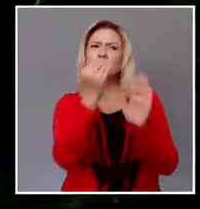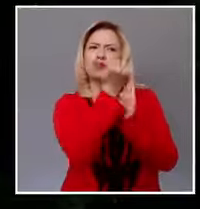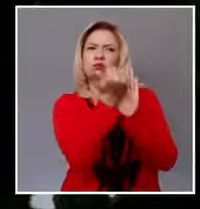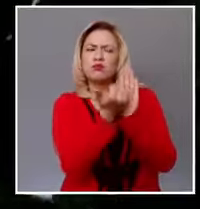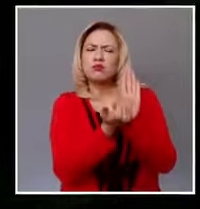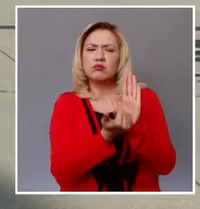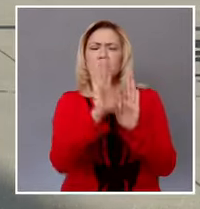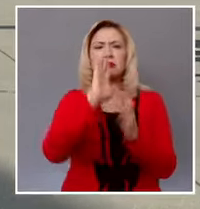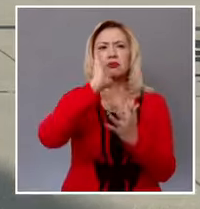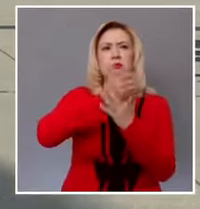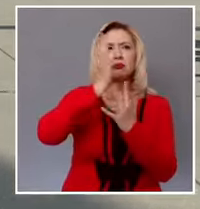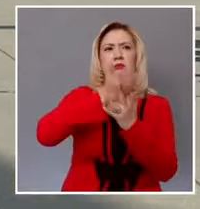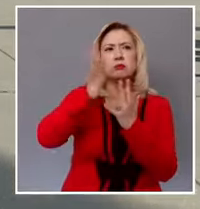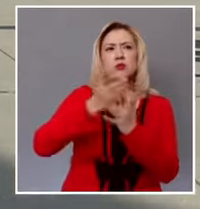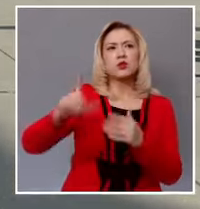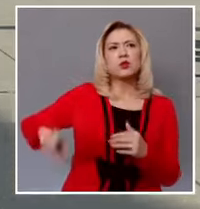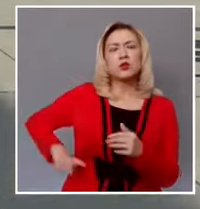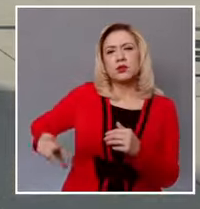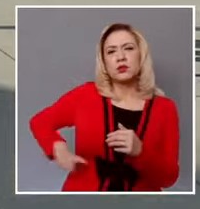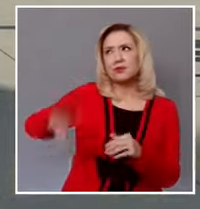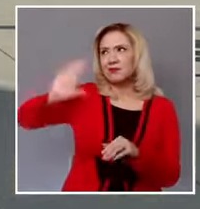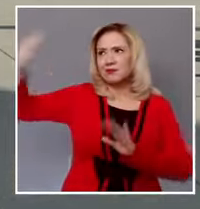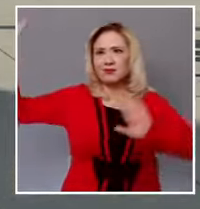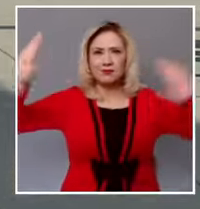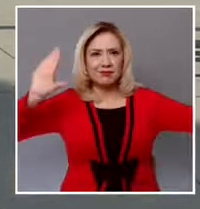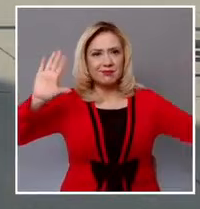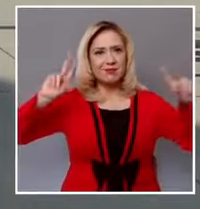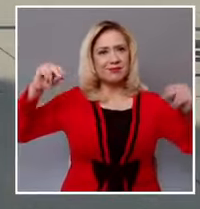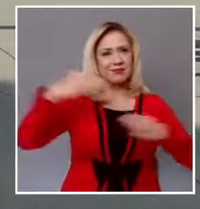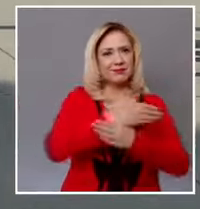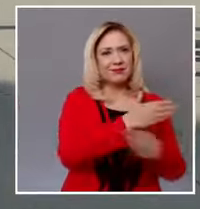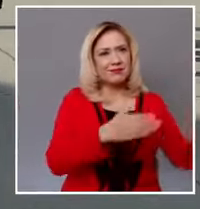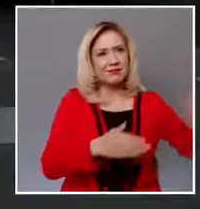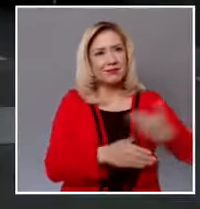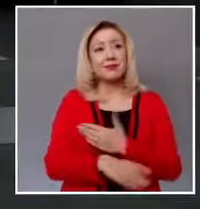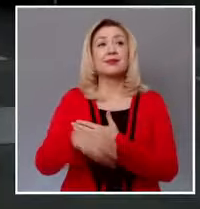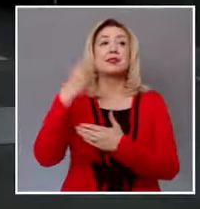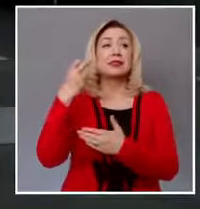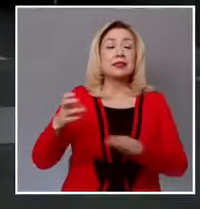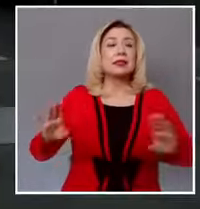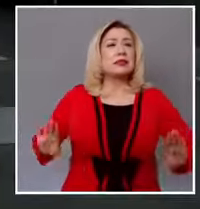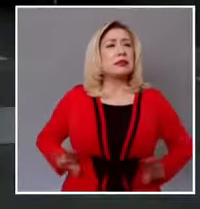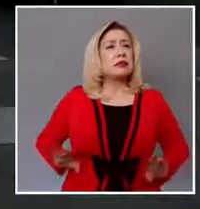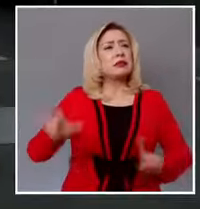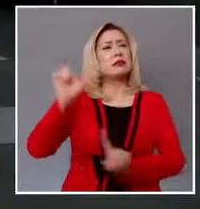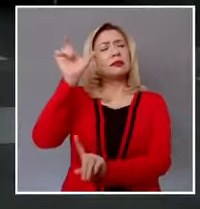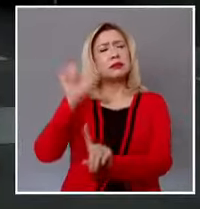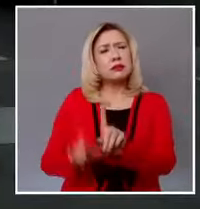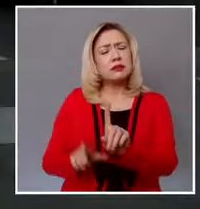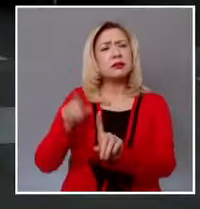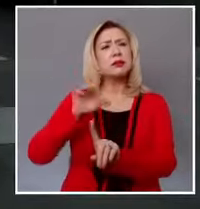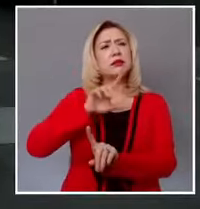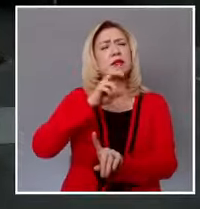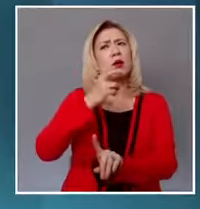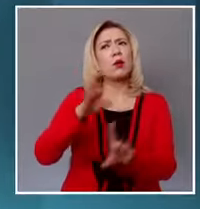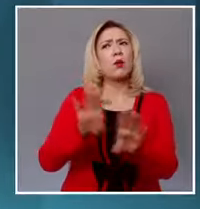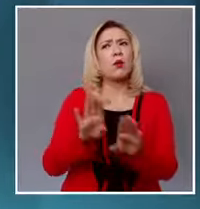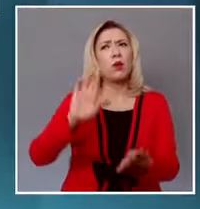poderes públicos. Estas son características de los estados contemporáneos después de la Segunda Guerra